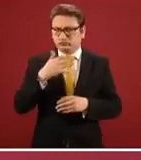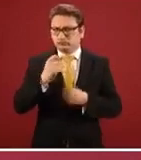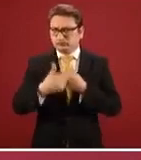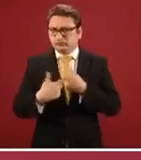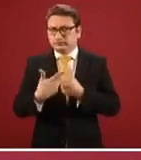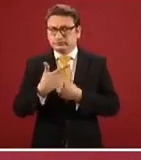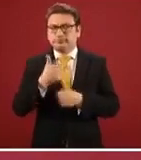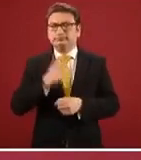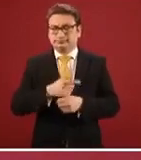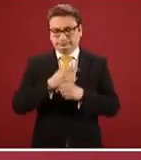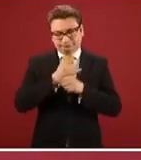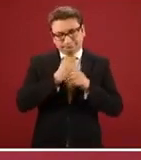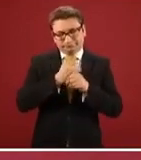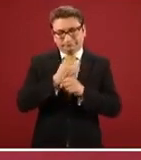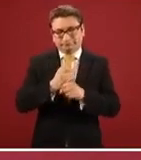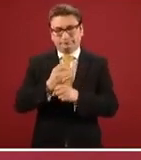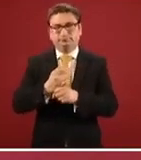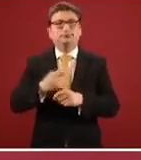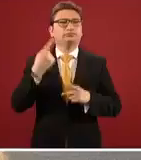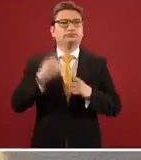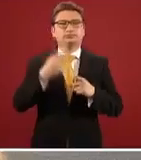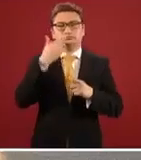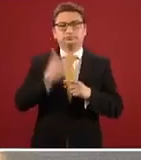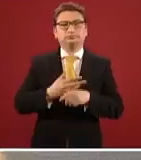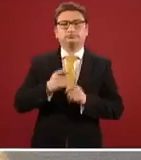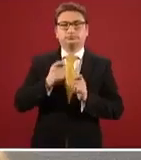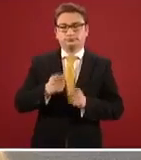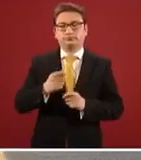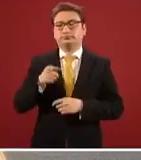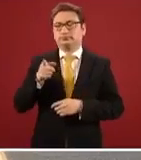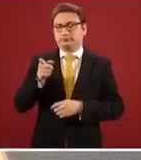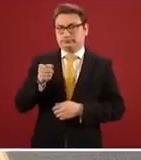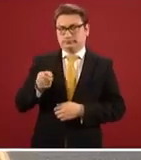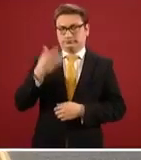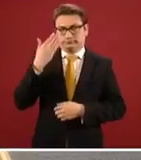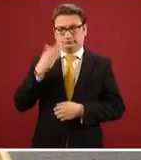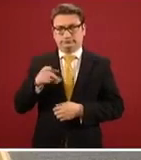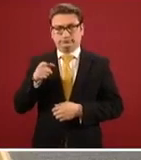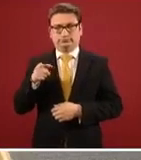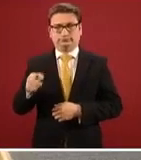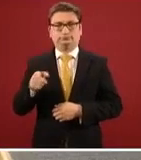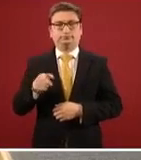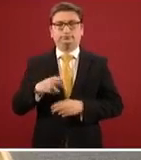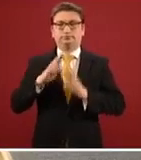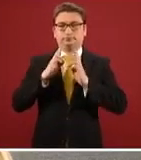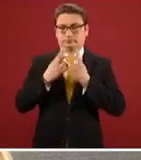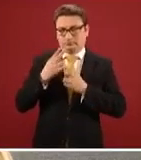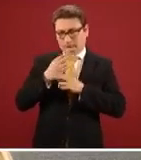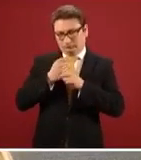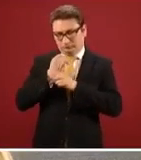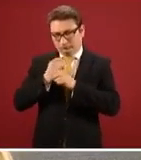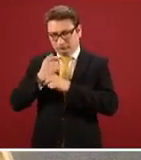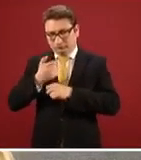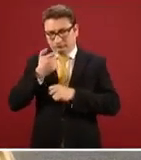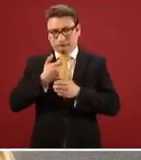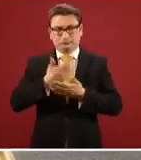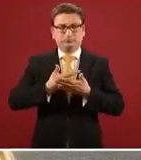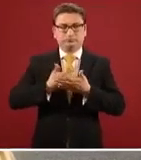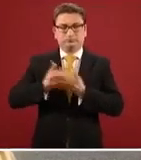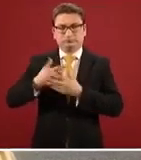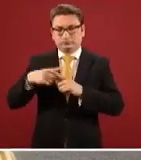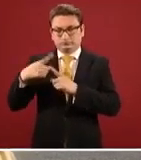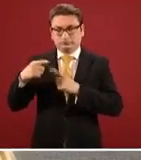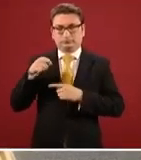Y esa labor la ha hecho bastante bien la Unidad de Inteligencia Financiera a cargo